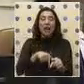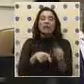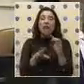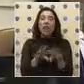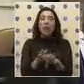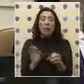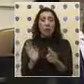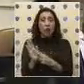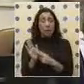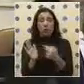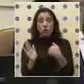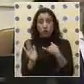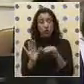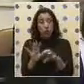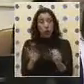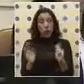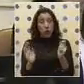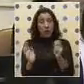de acuerdo con este impuesto verde.